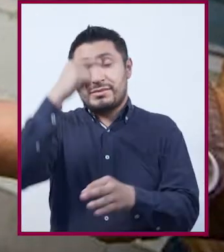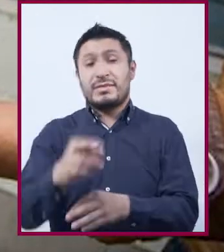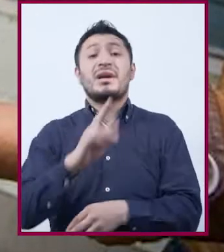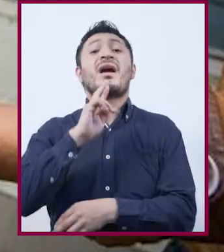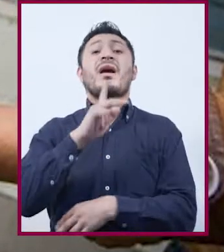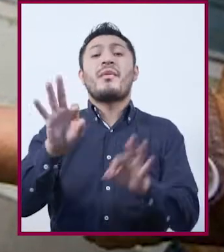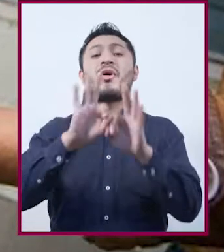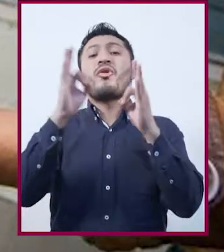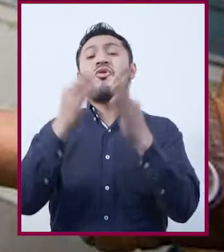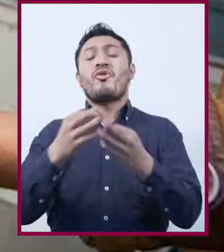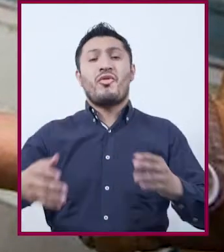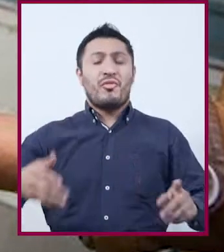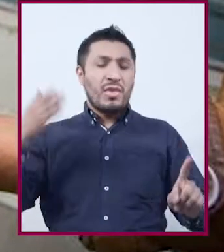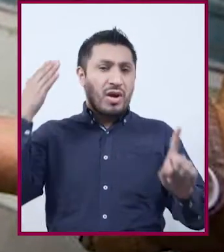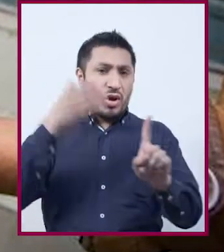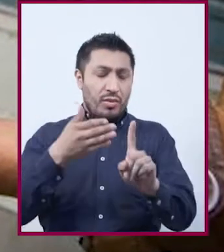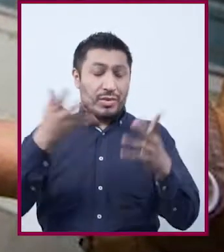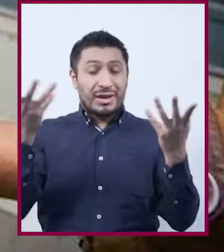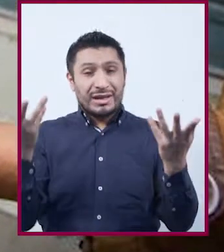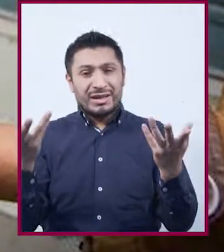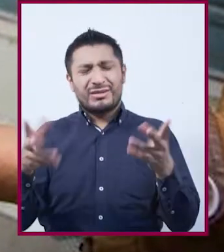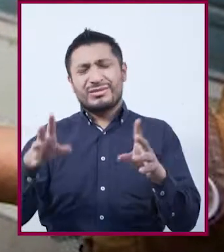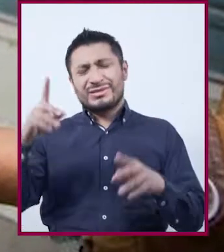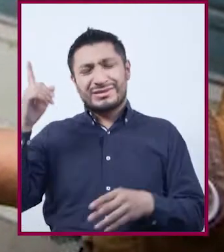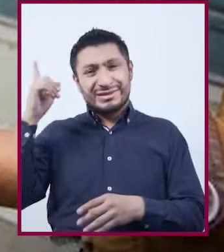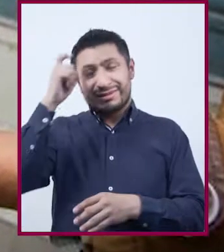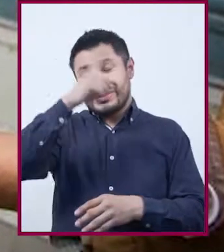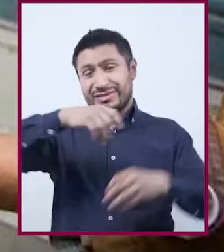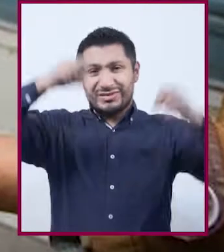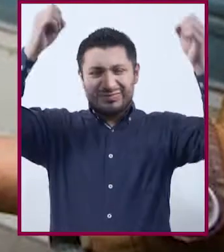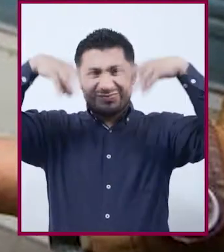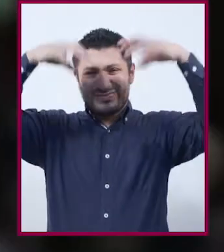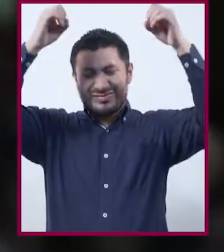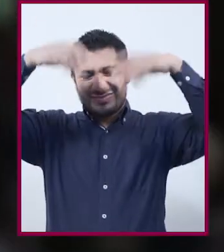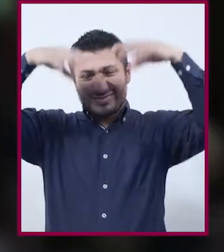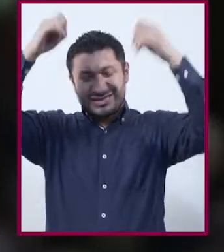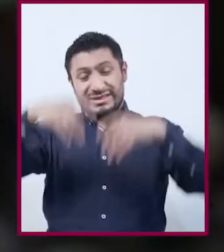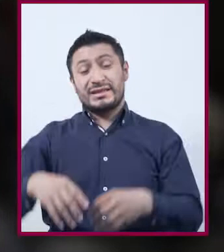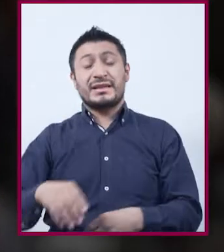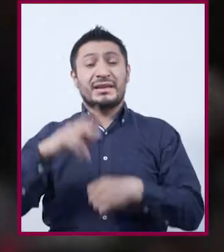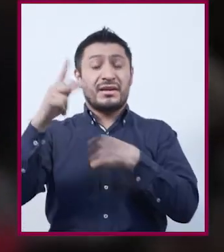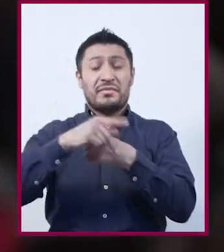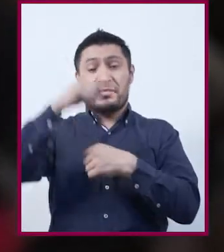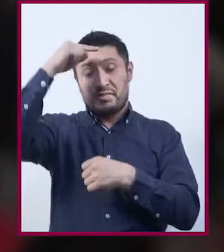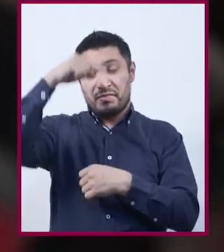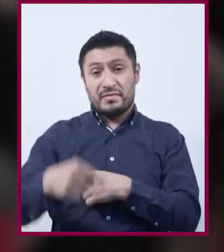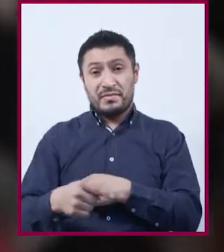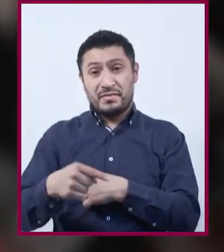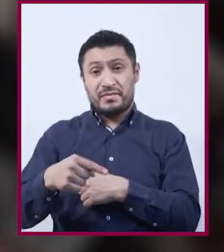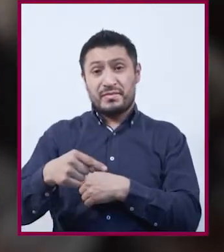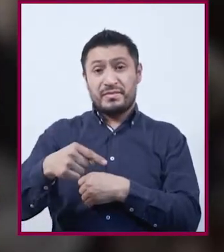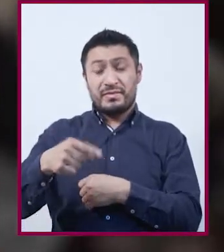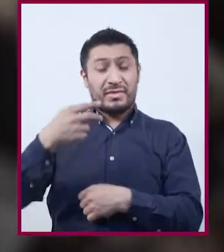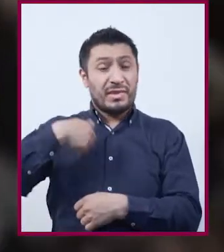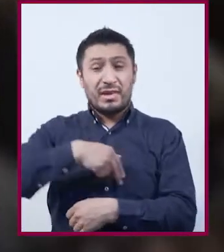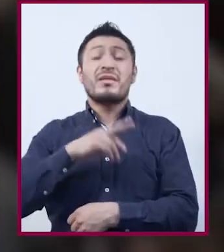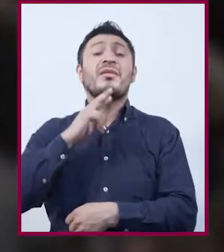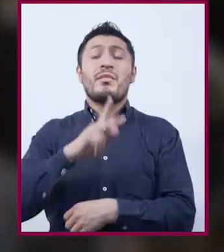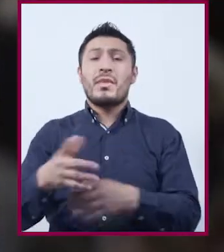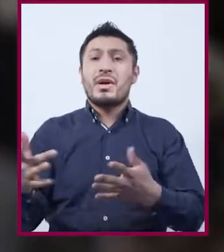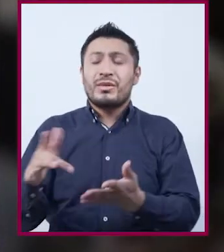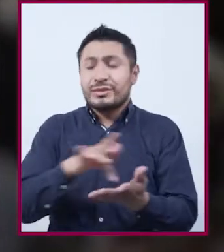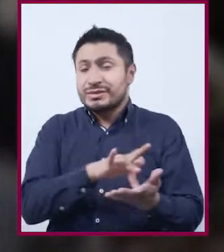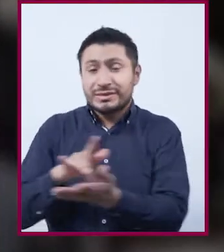sortear de una mejor manera los desafíos ambientales tan extremos que vivimos en nuestro país. Y esto también es una manera de